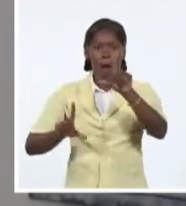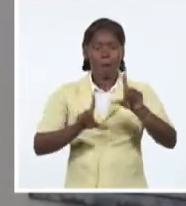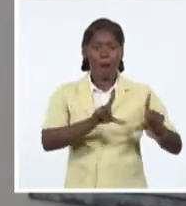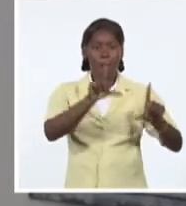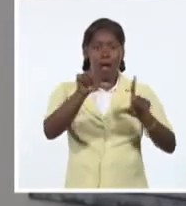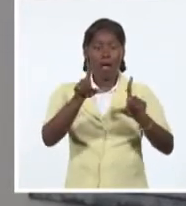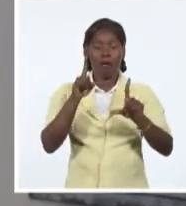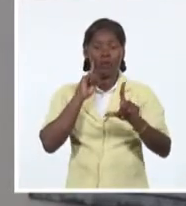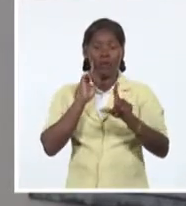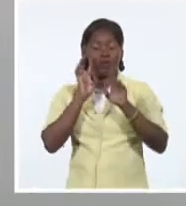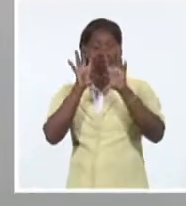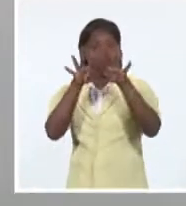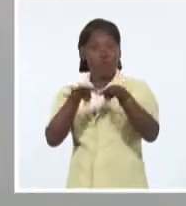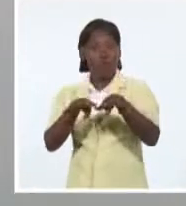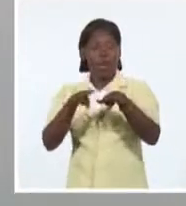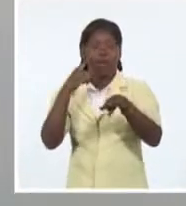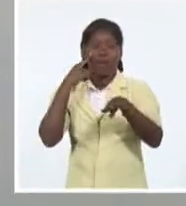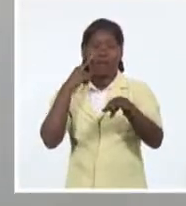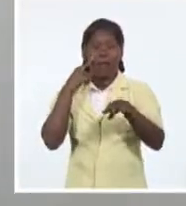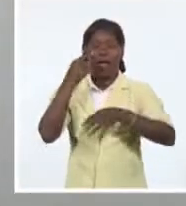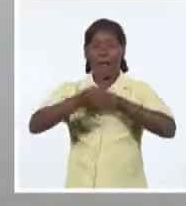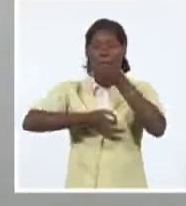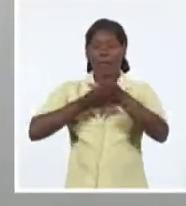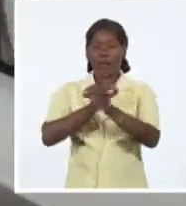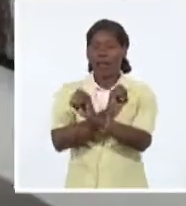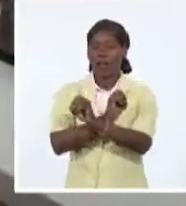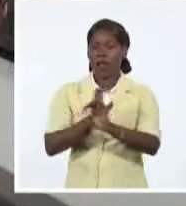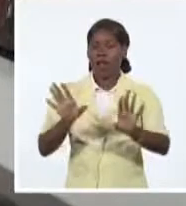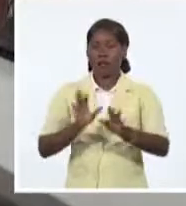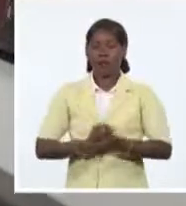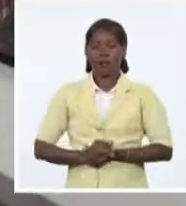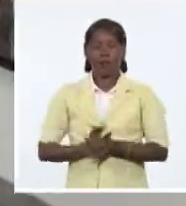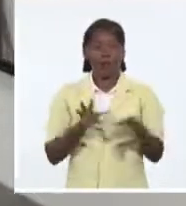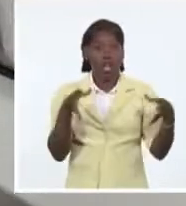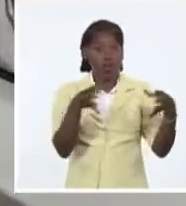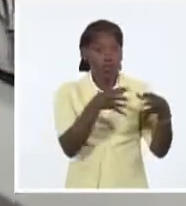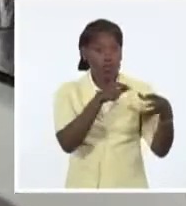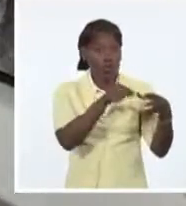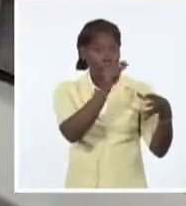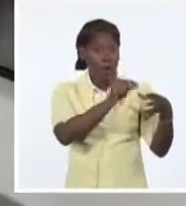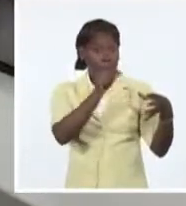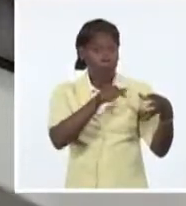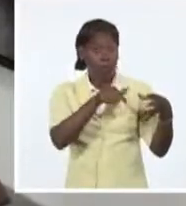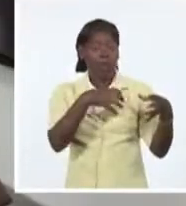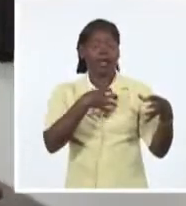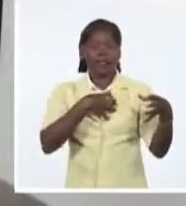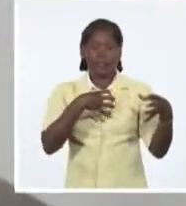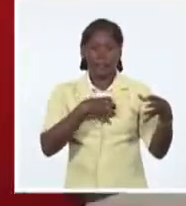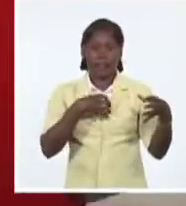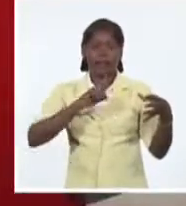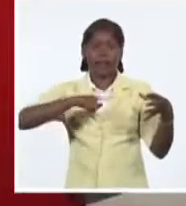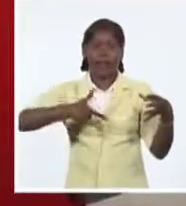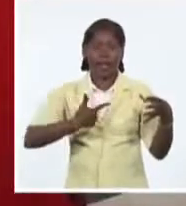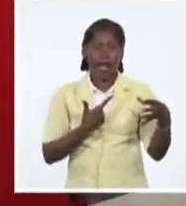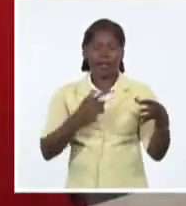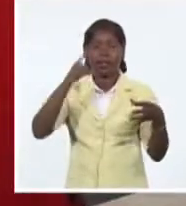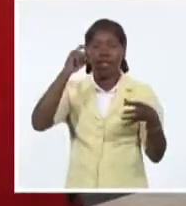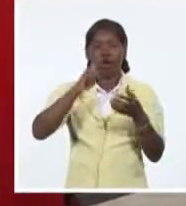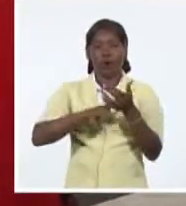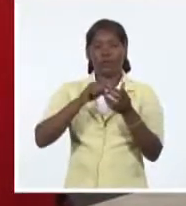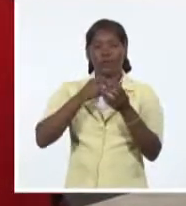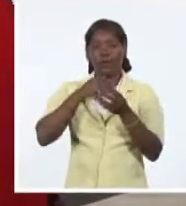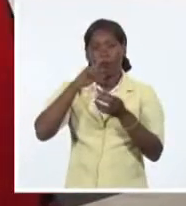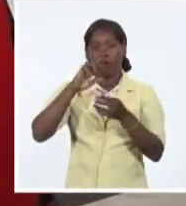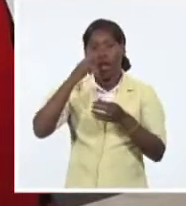todo a la contemporánealidad el Consejo Nacional de la plástica posee una colección de arte contemporáneo que supera